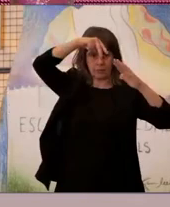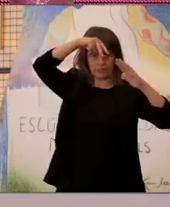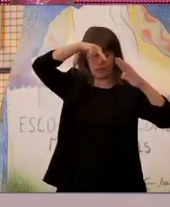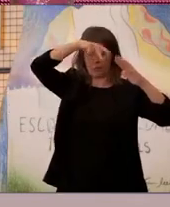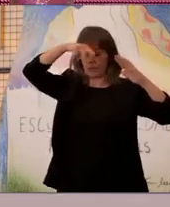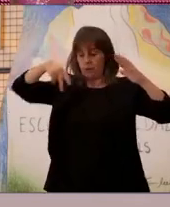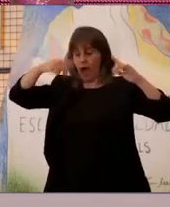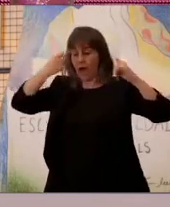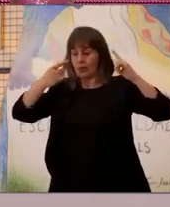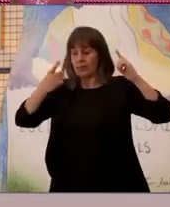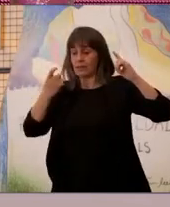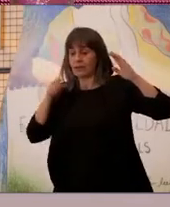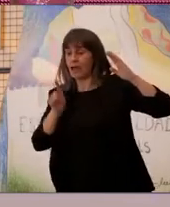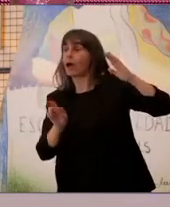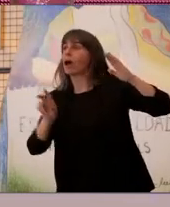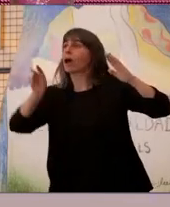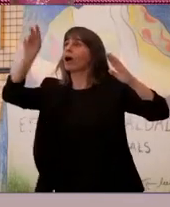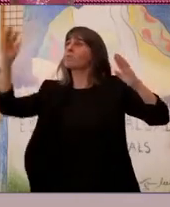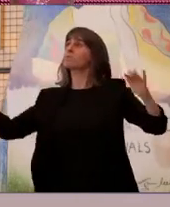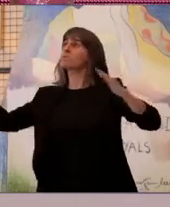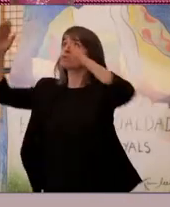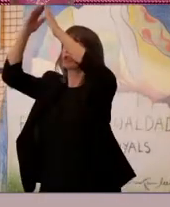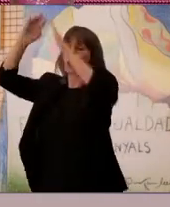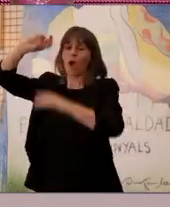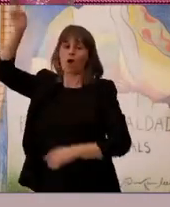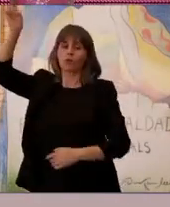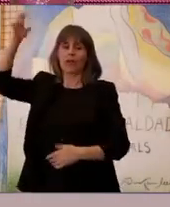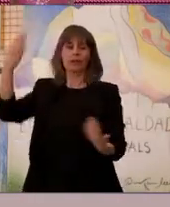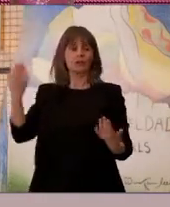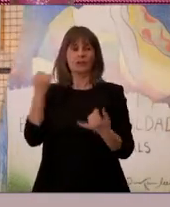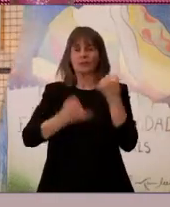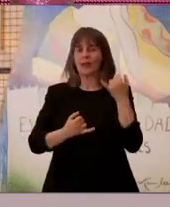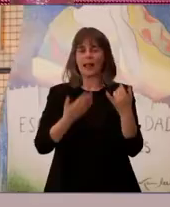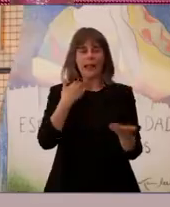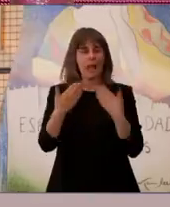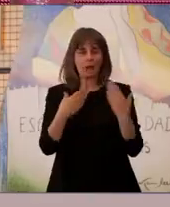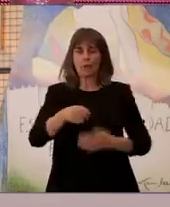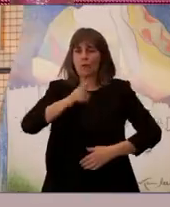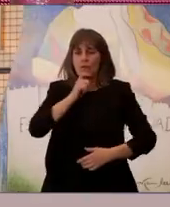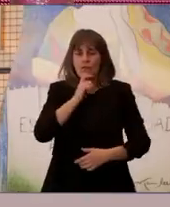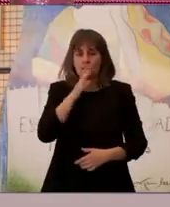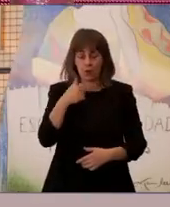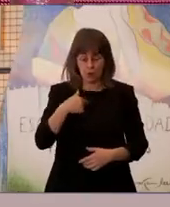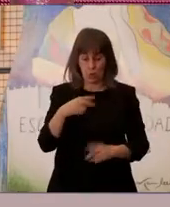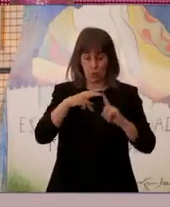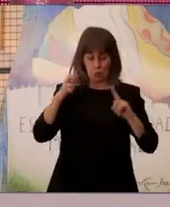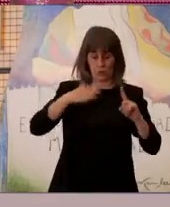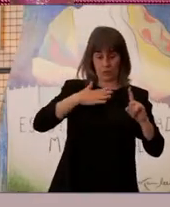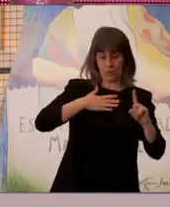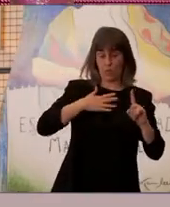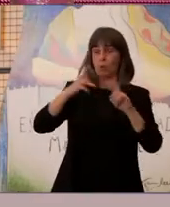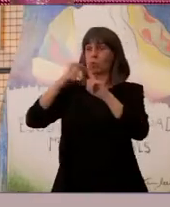montaña Entonces el diálogo es muy difícil porque lo que yo veo no tiene nada que ver con lo que ve la